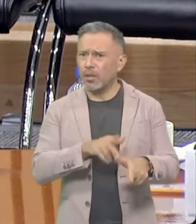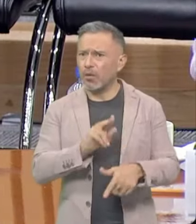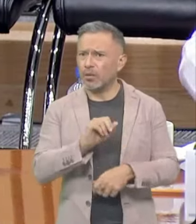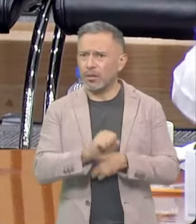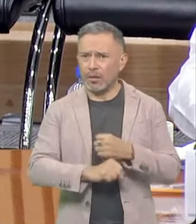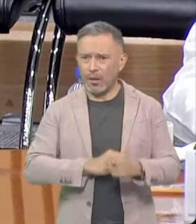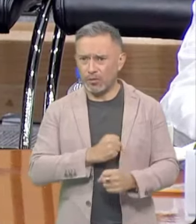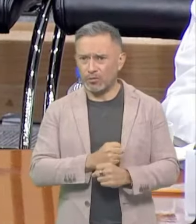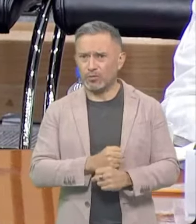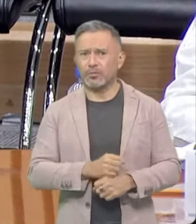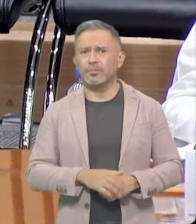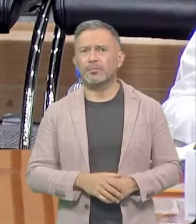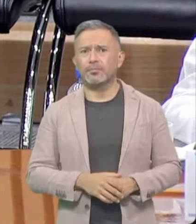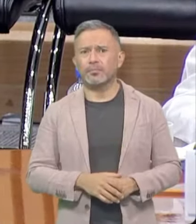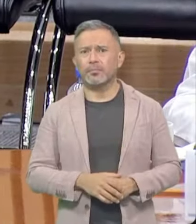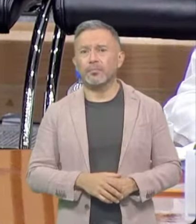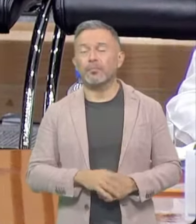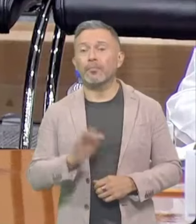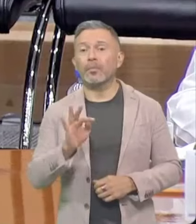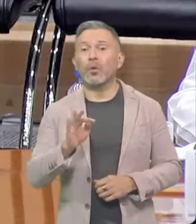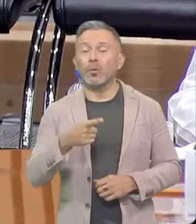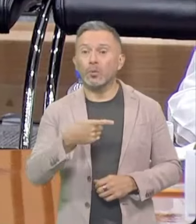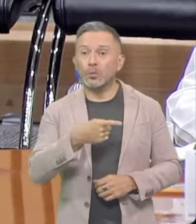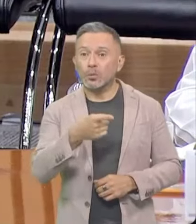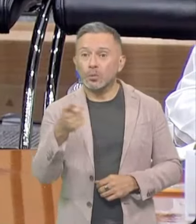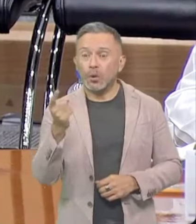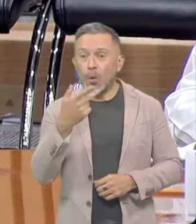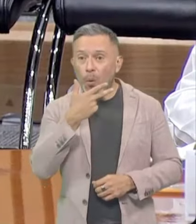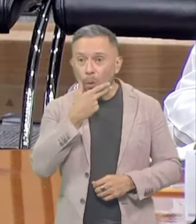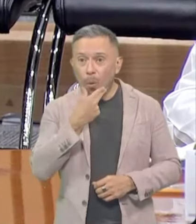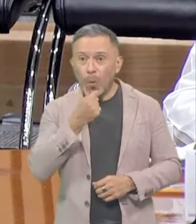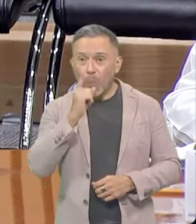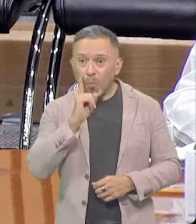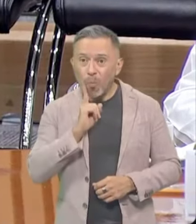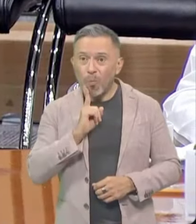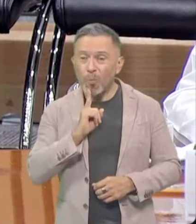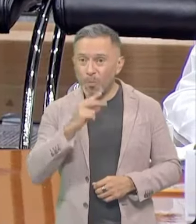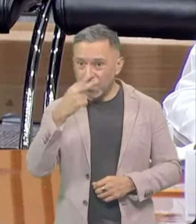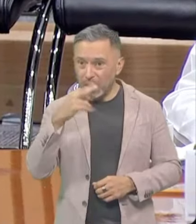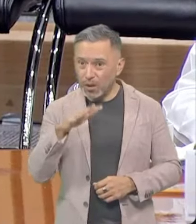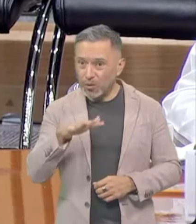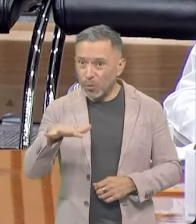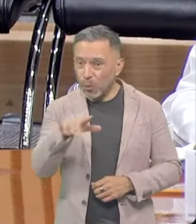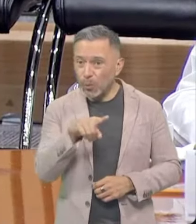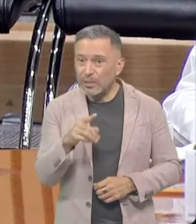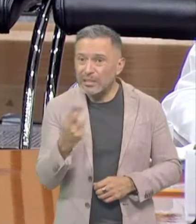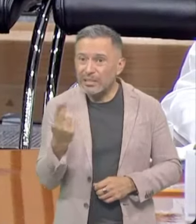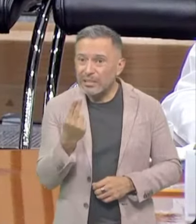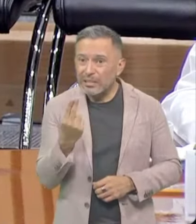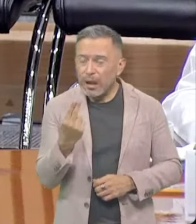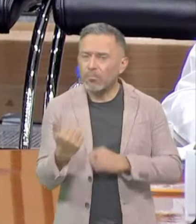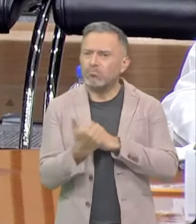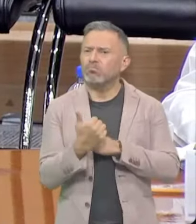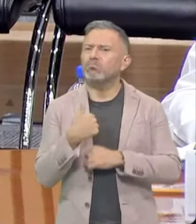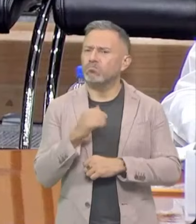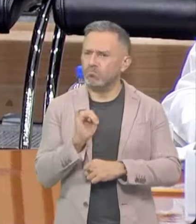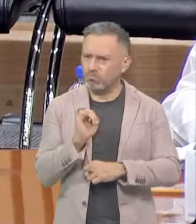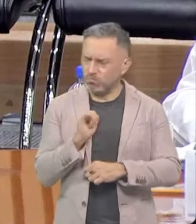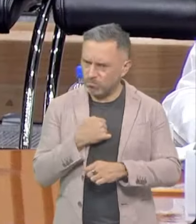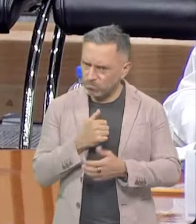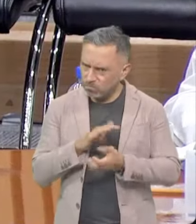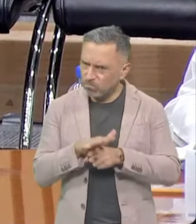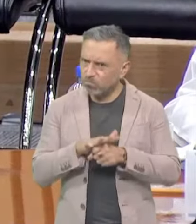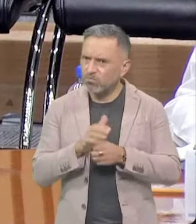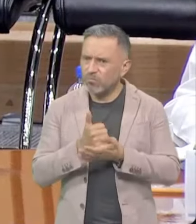estar cuando todas y todos ustedes nos necesiten porque hemos trascendido a